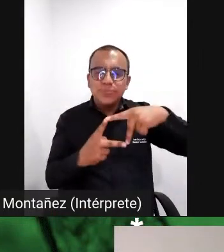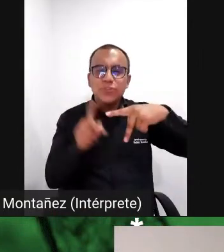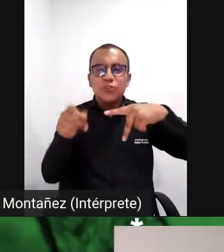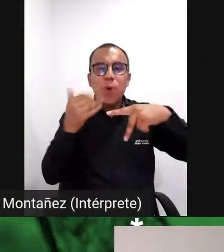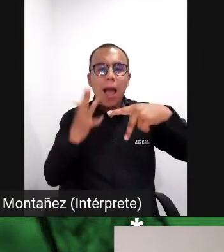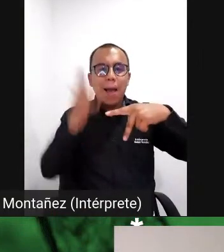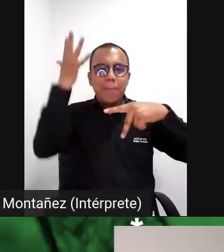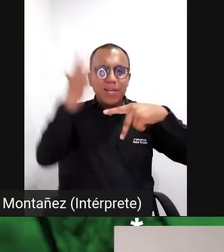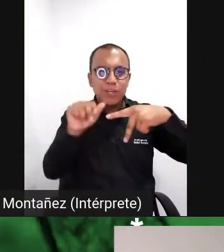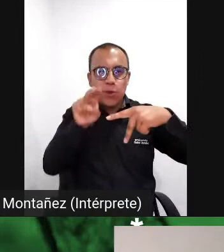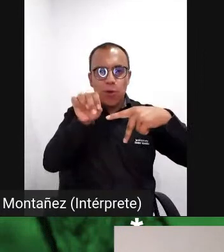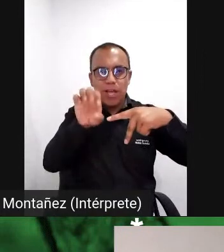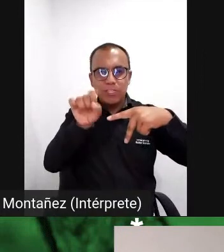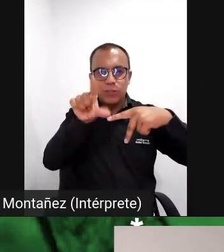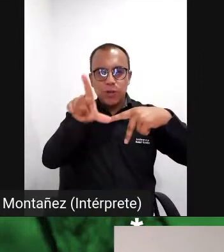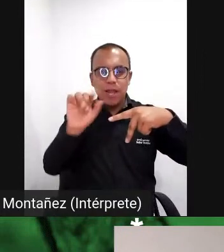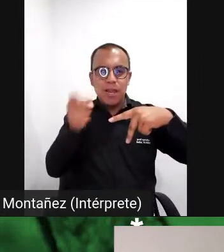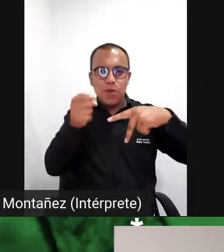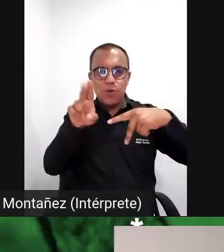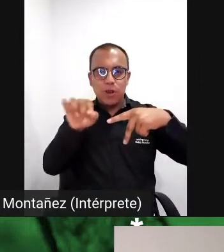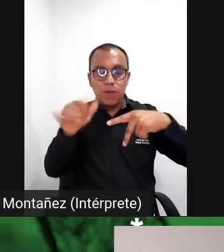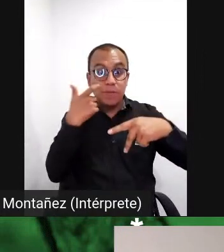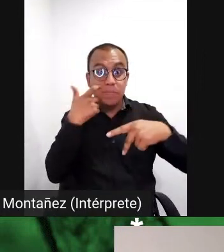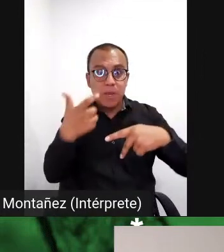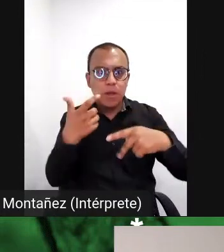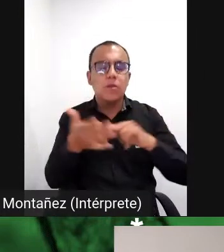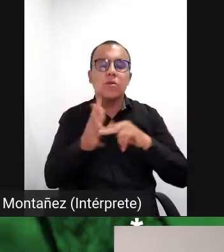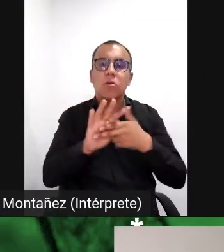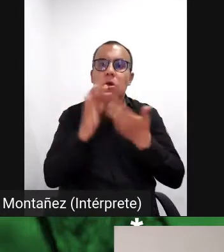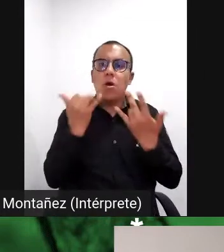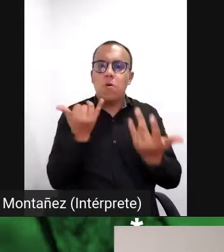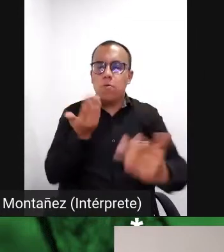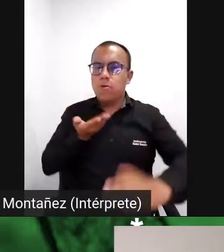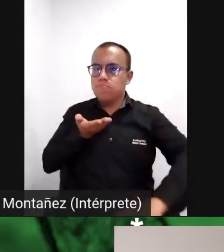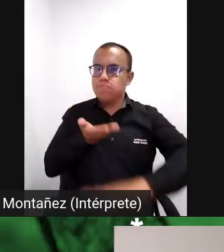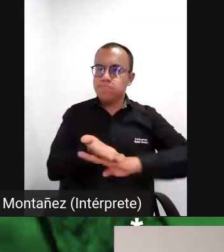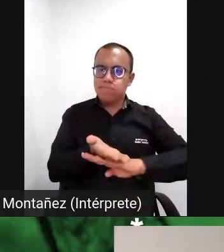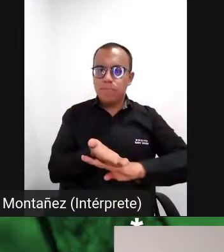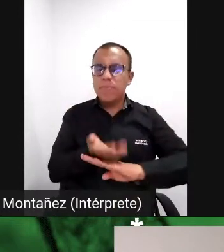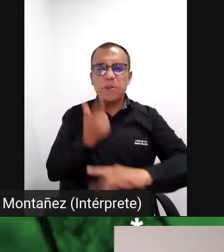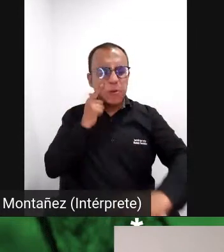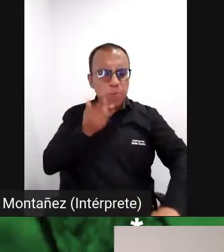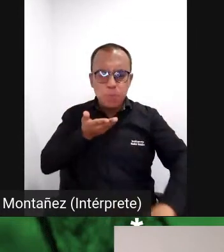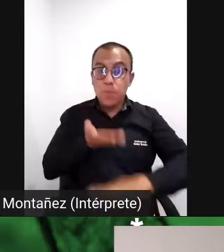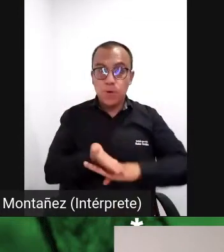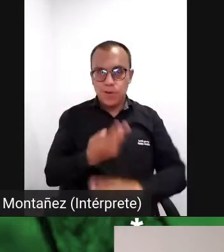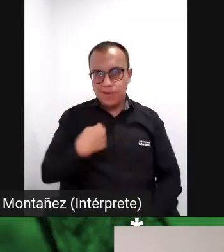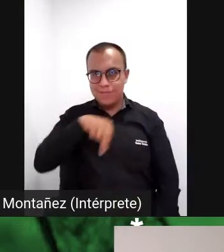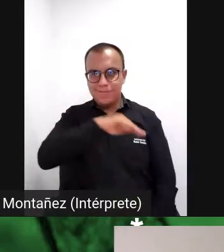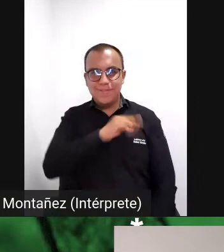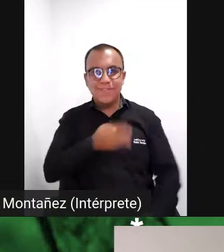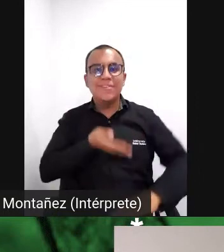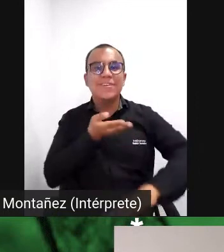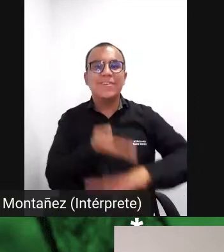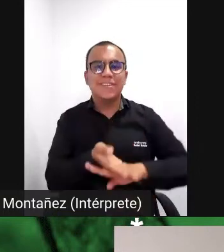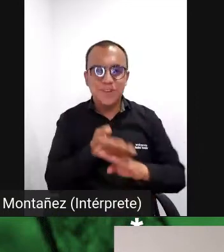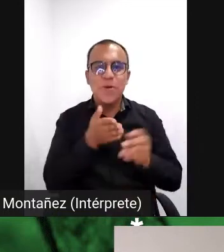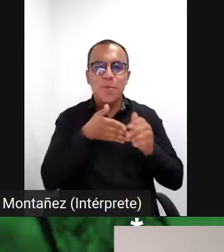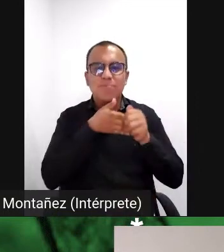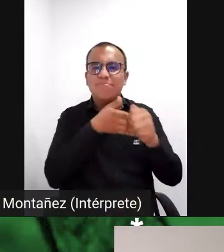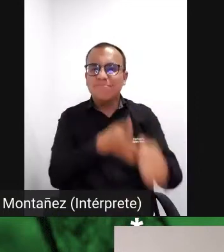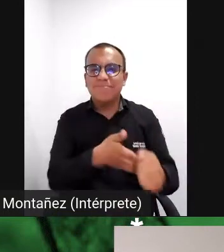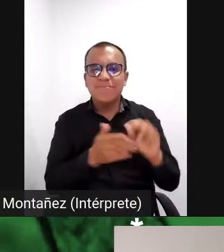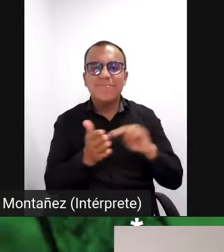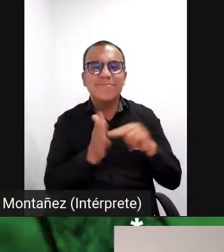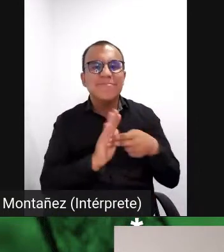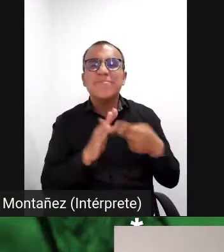calidad. Pero la apuesta fue que íbamos a hacer, o lo que propusimos nosotros era que se iba a hacer una guía de campo. ¿Qué quiere decir esto?